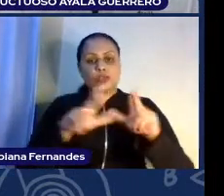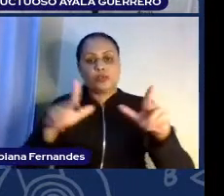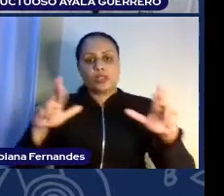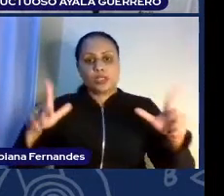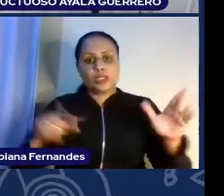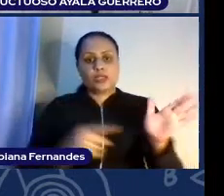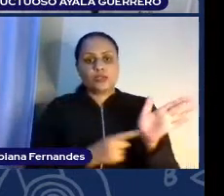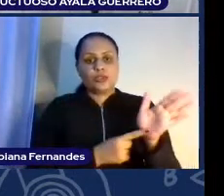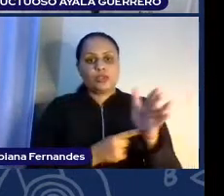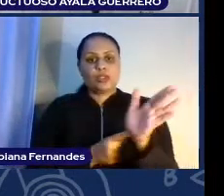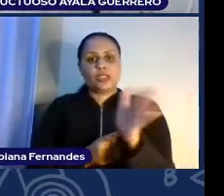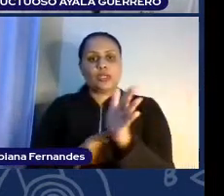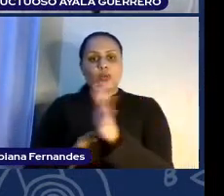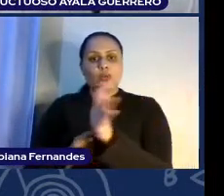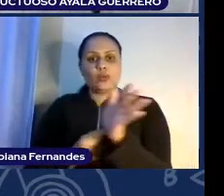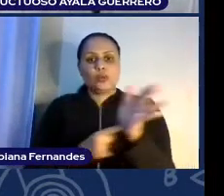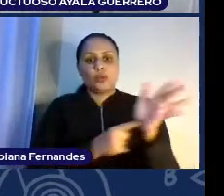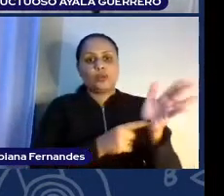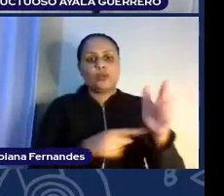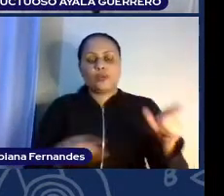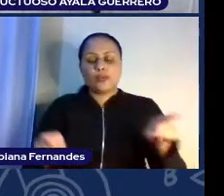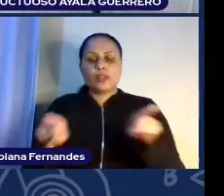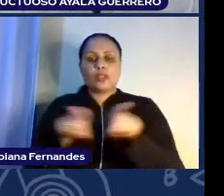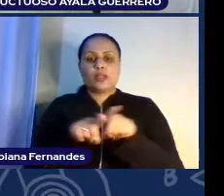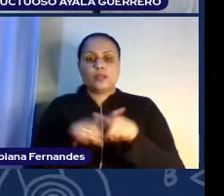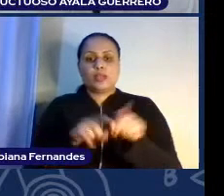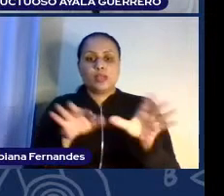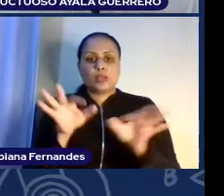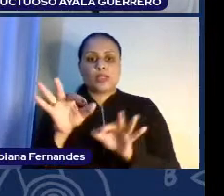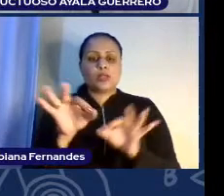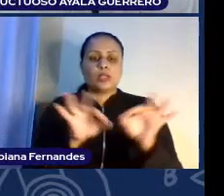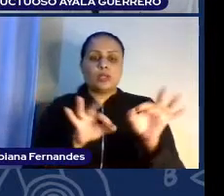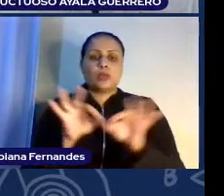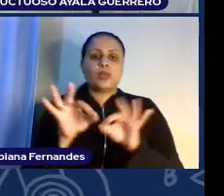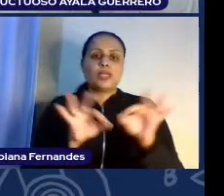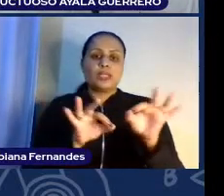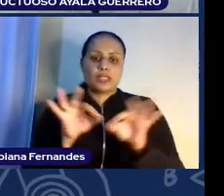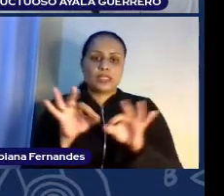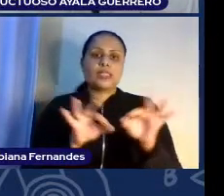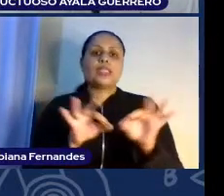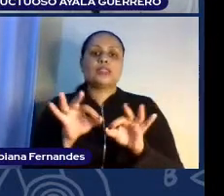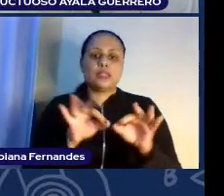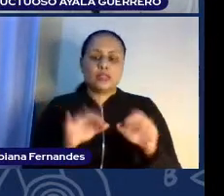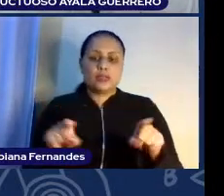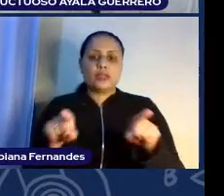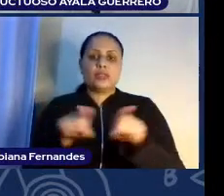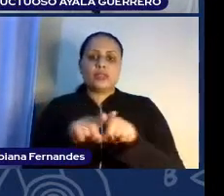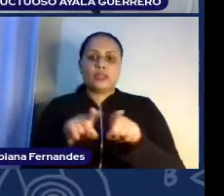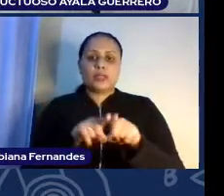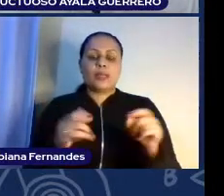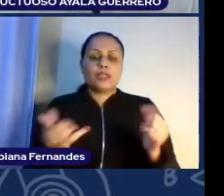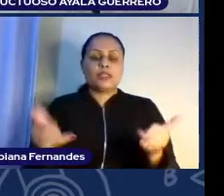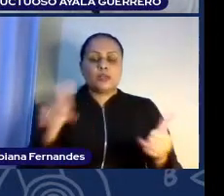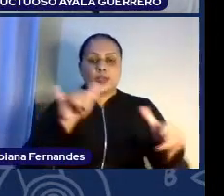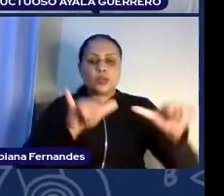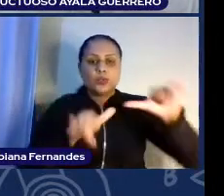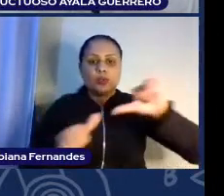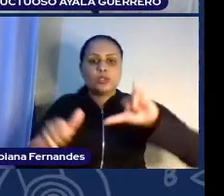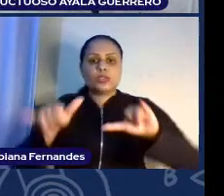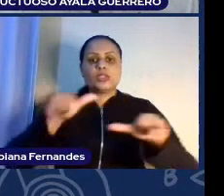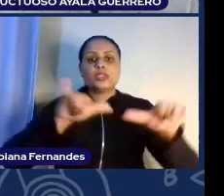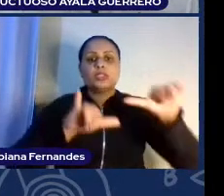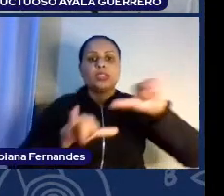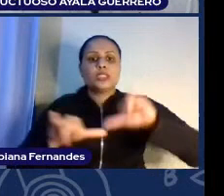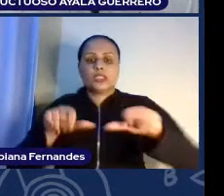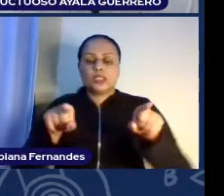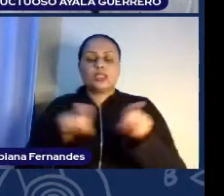y también la regulación y la síntesis de sustancias químicas que son neurotransmisores y